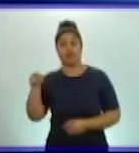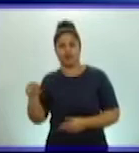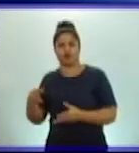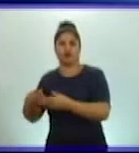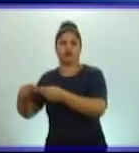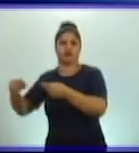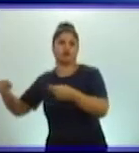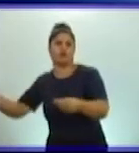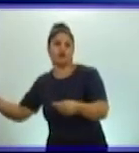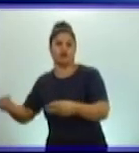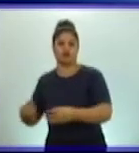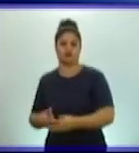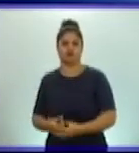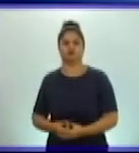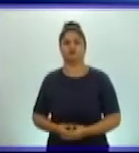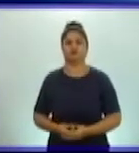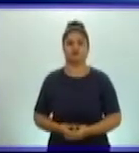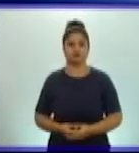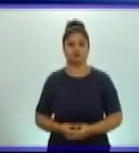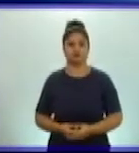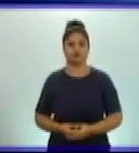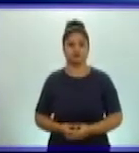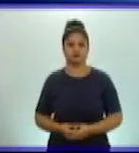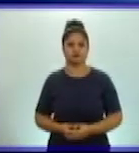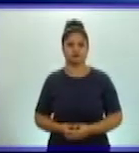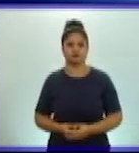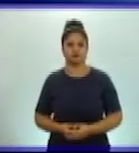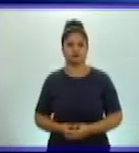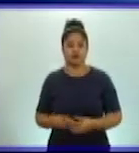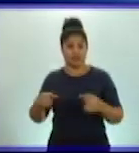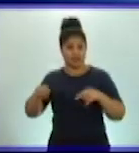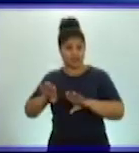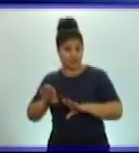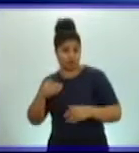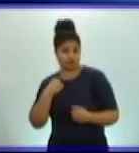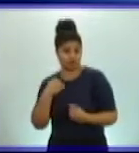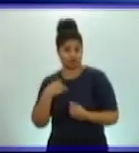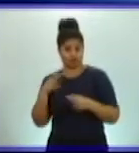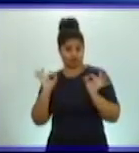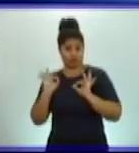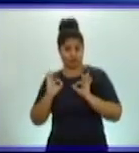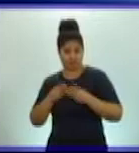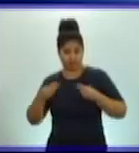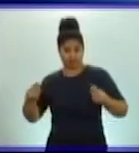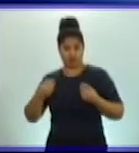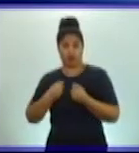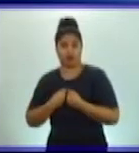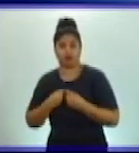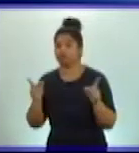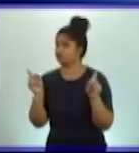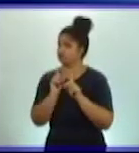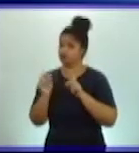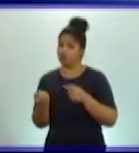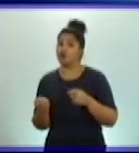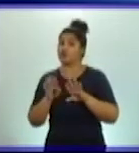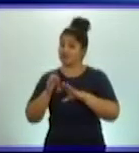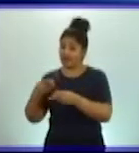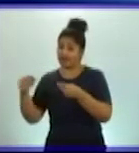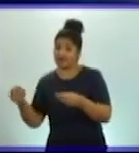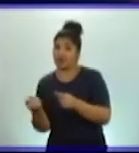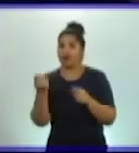sido expropiados, ya no era nuestra. Fíjense que esa América nuestra pasó a manos españoles y nosotros teníamos la